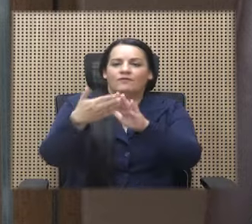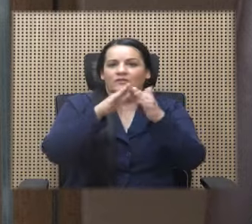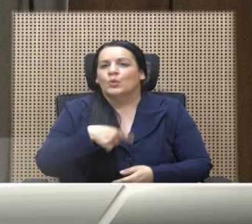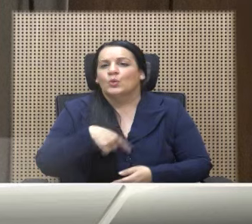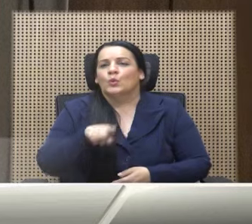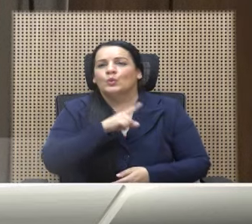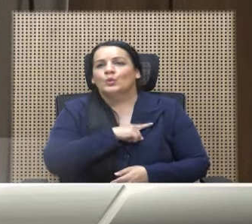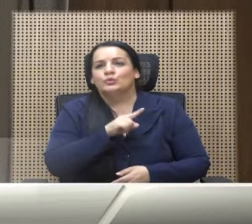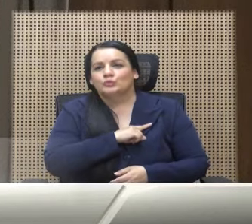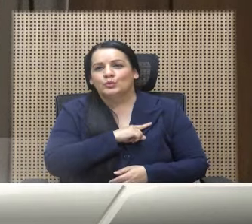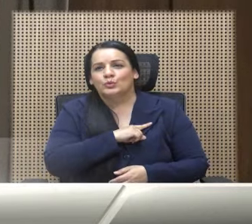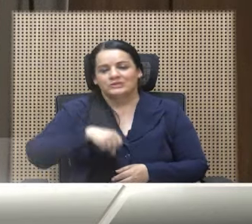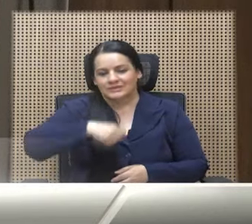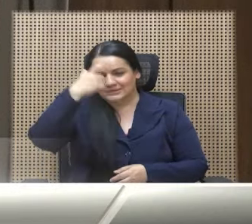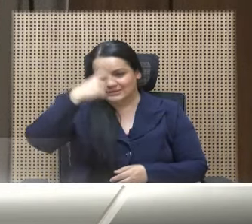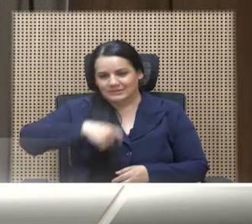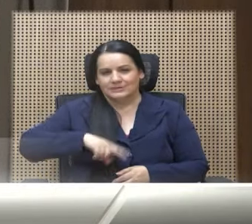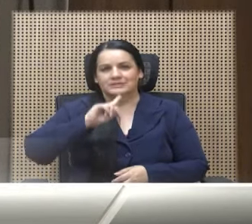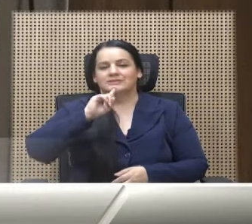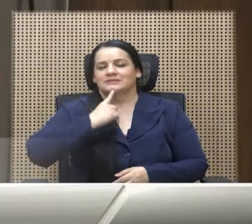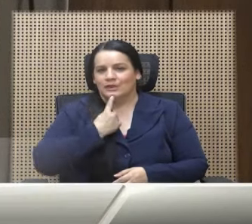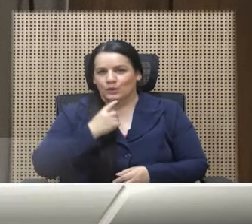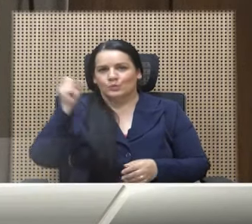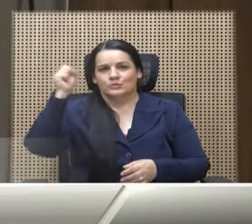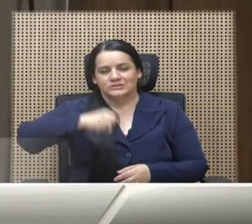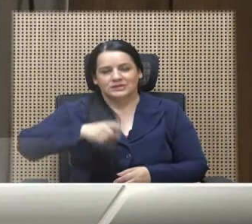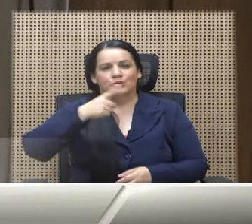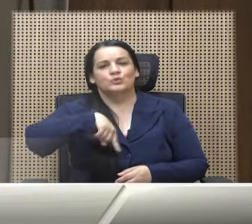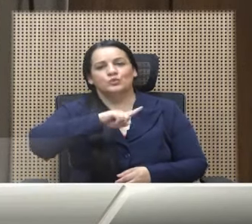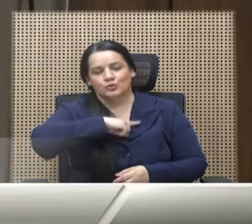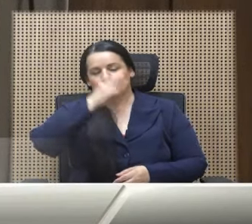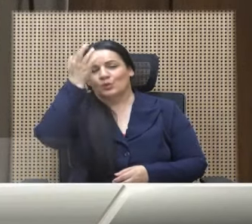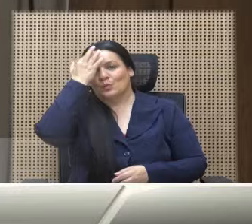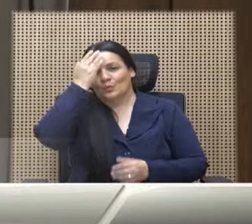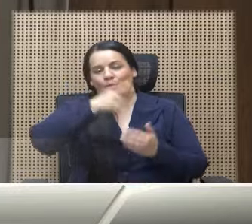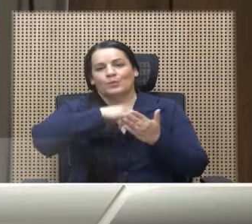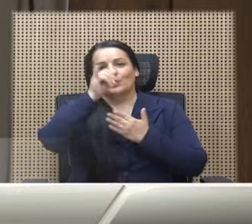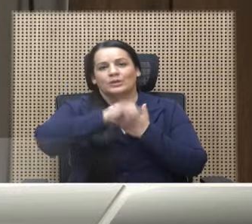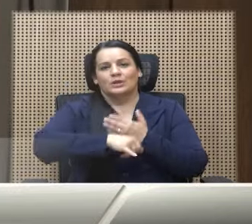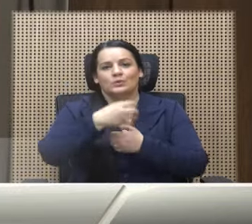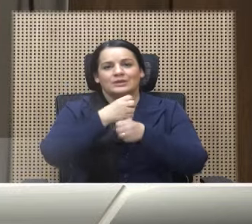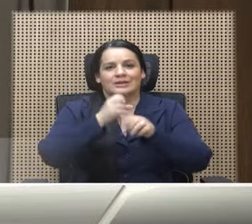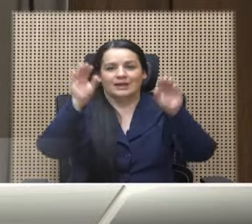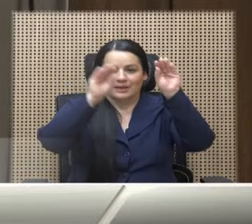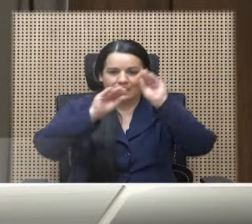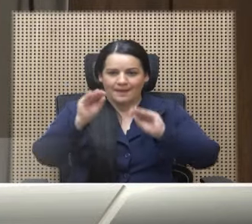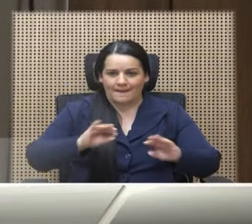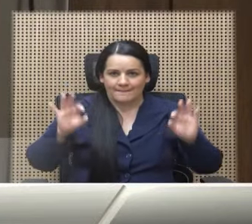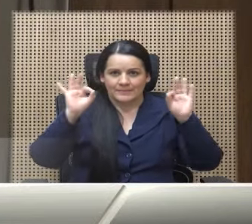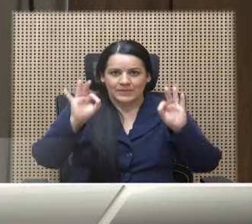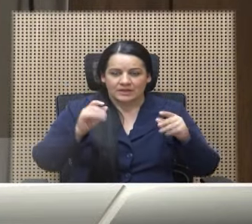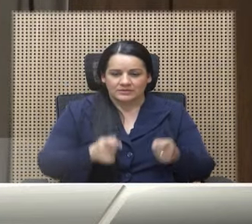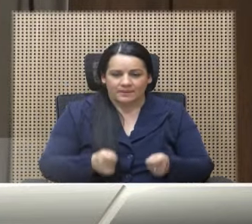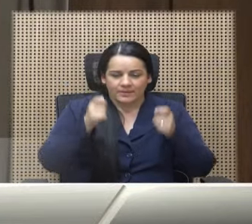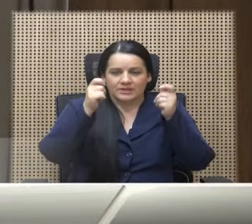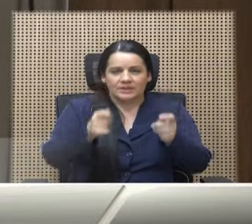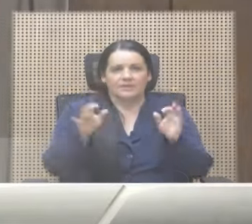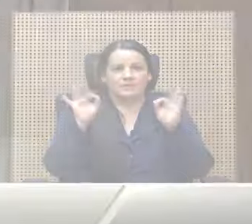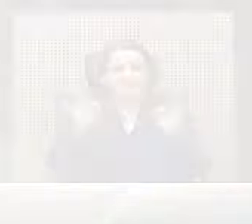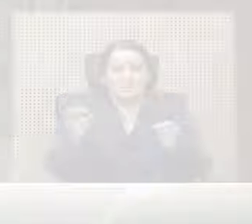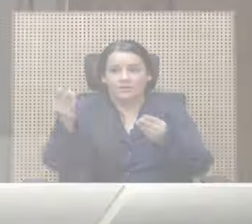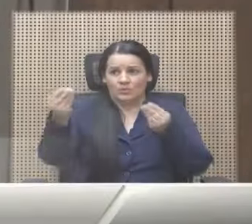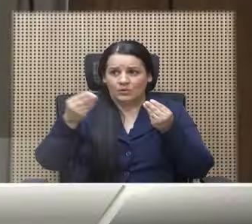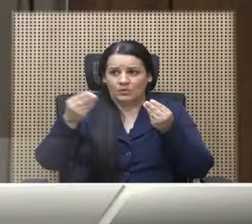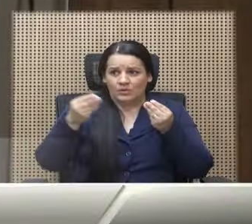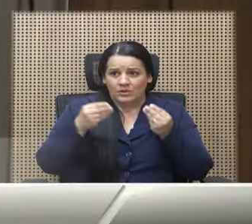polarizar el coordinador del partido liberal progresista Diego Vargas pidió al gobierno que deje de mentir y celebrar este